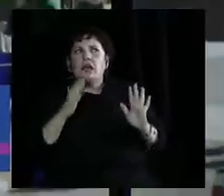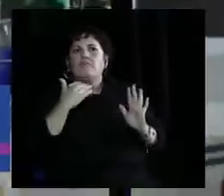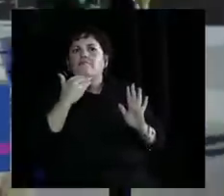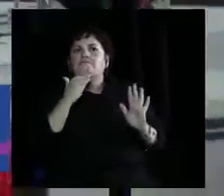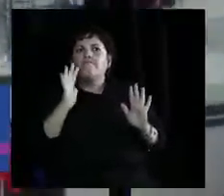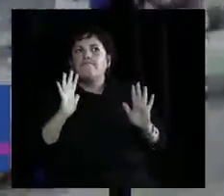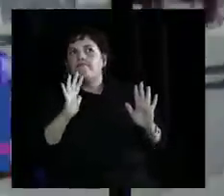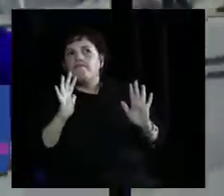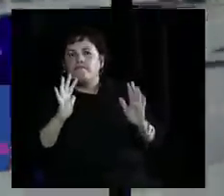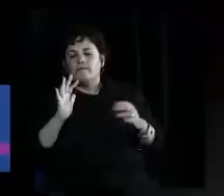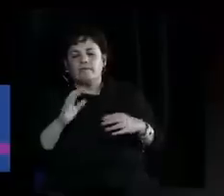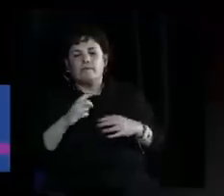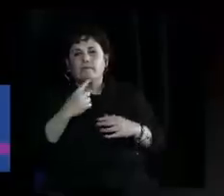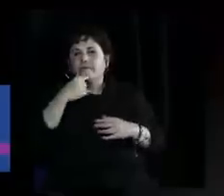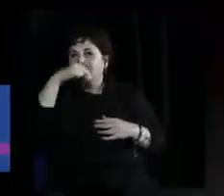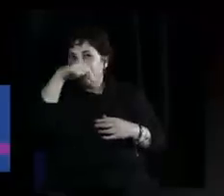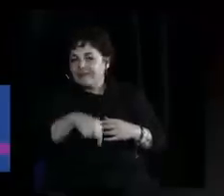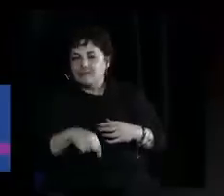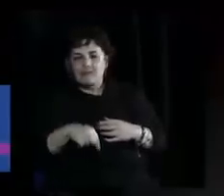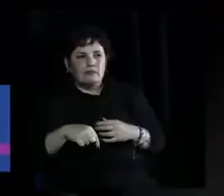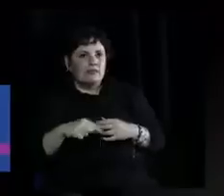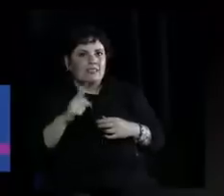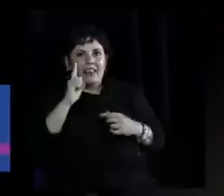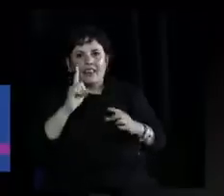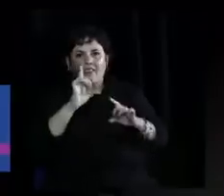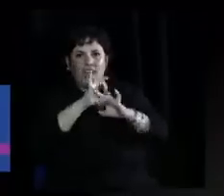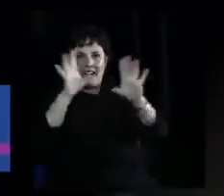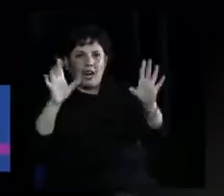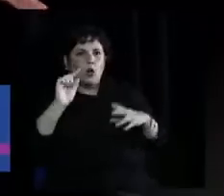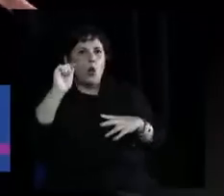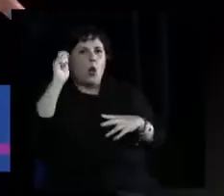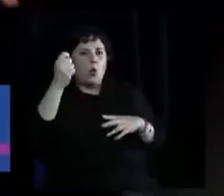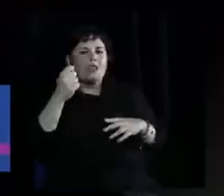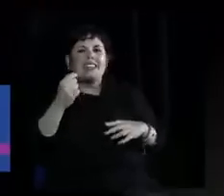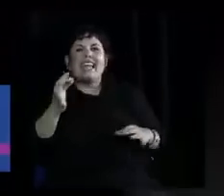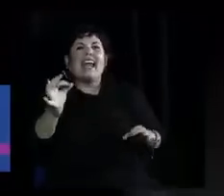ahí? Ya, acá hay que ser pero absolutamente claro. En UTE no hay